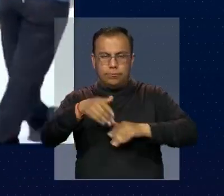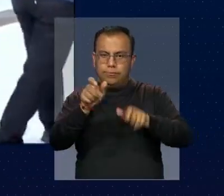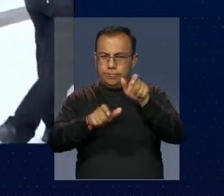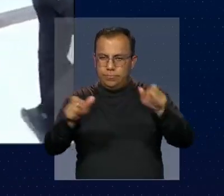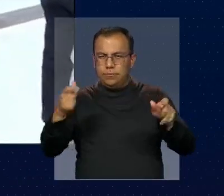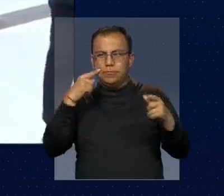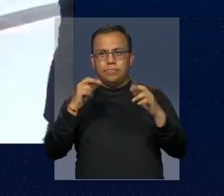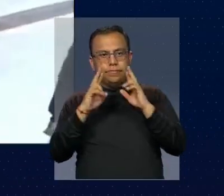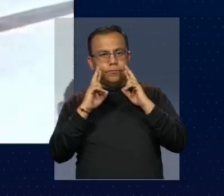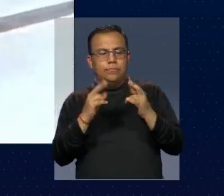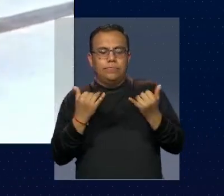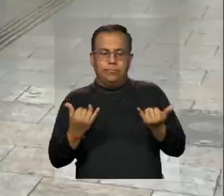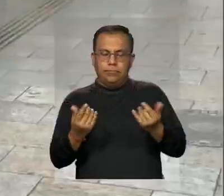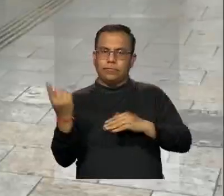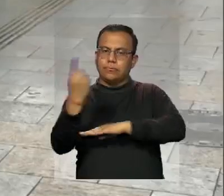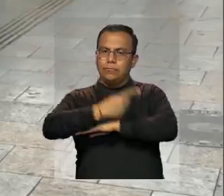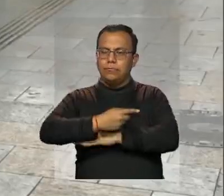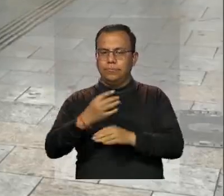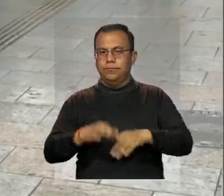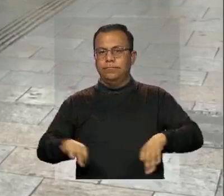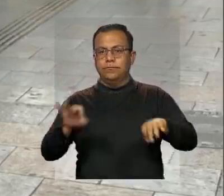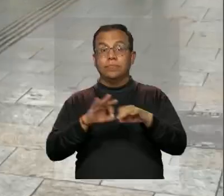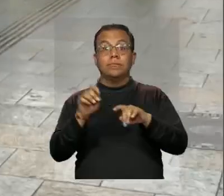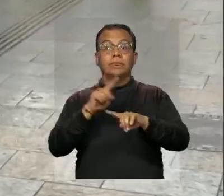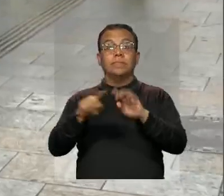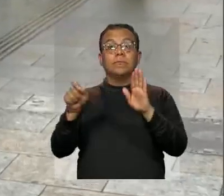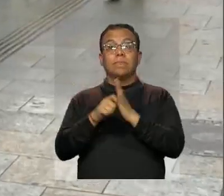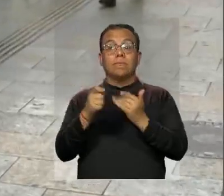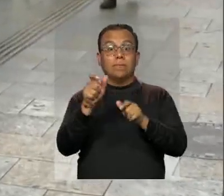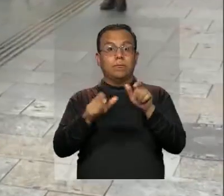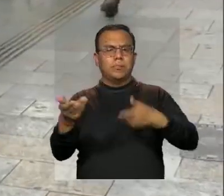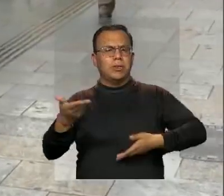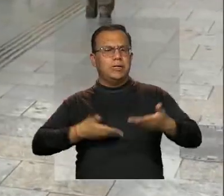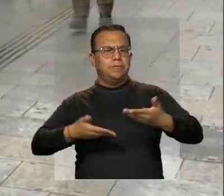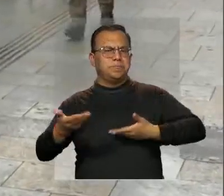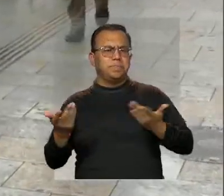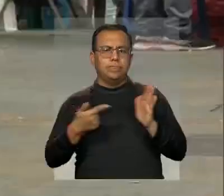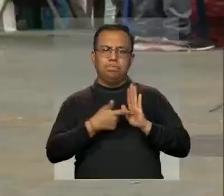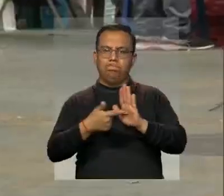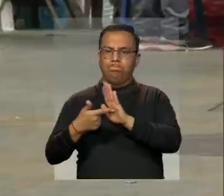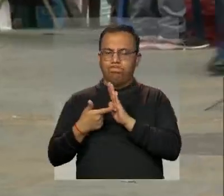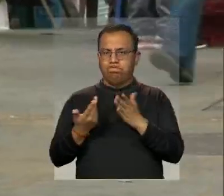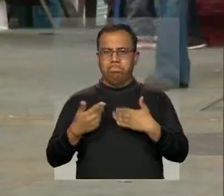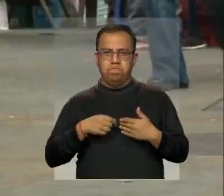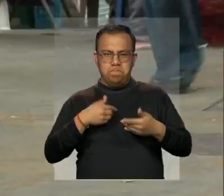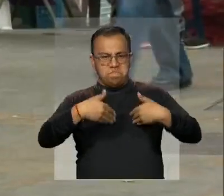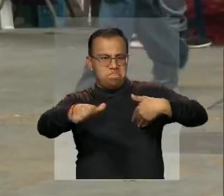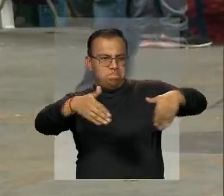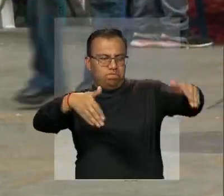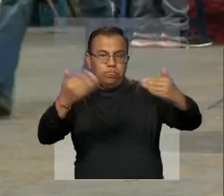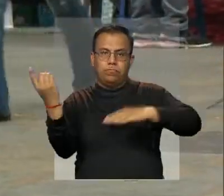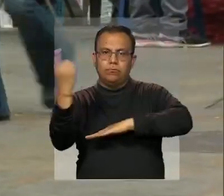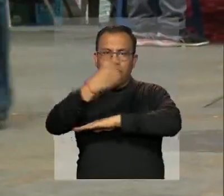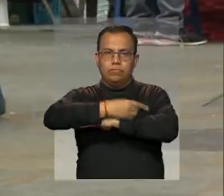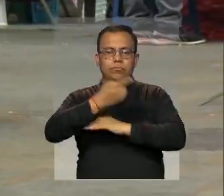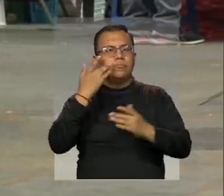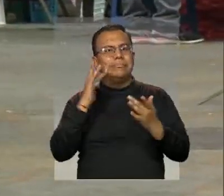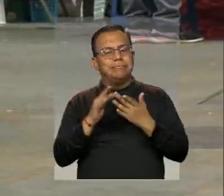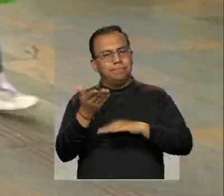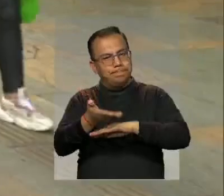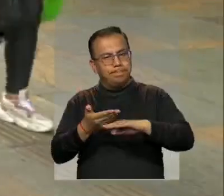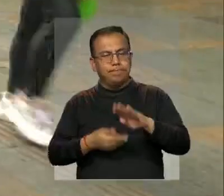eso reconocerlos hoy en su día no es menor. Sin embargo, los vendedores están comúnmente expuestos a desalojos. Hoy en su día tienen unas